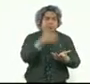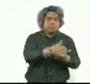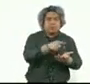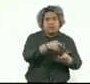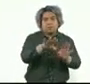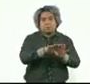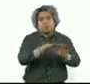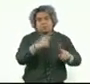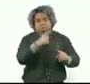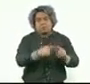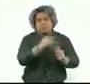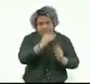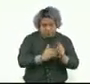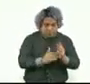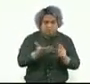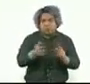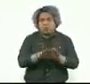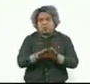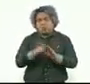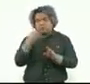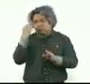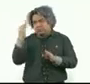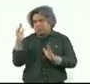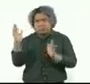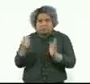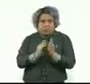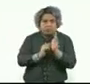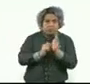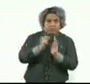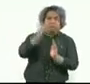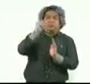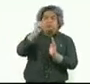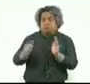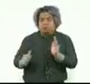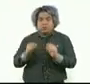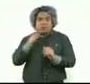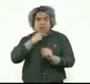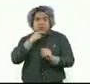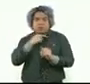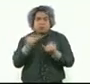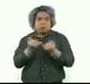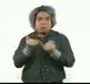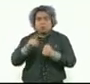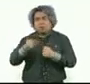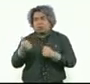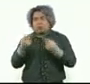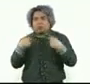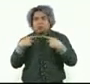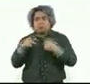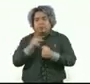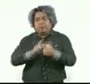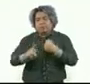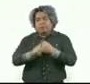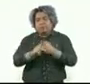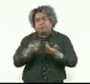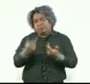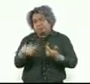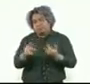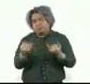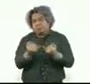personas, porque es un periodo más compacto de tiempo en el que sube y baja, y se comportó prácticamente igual a otras partes del mundo.